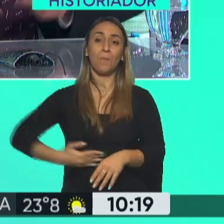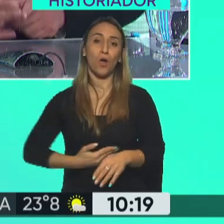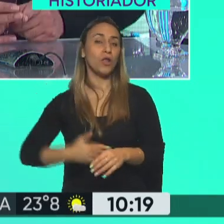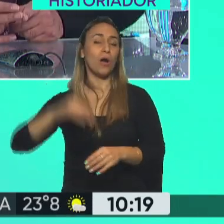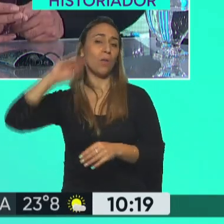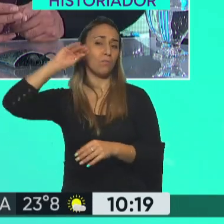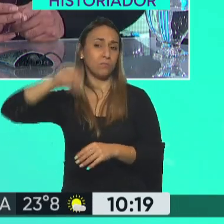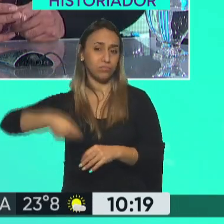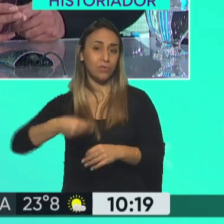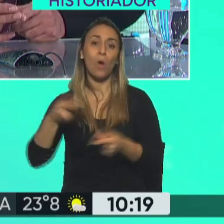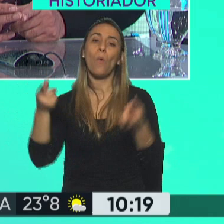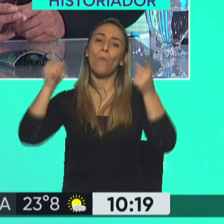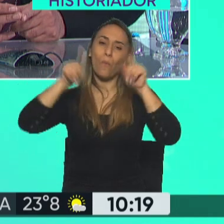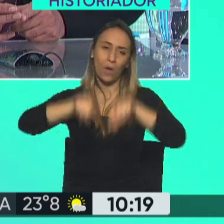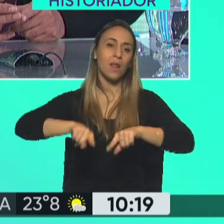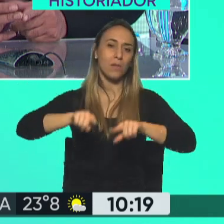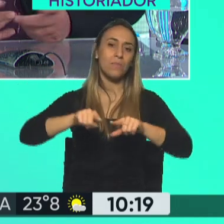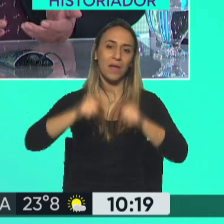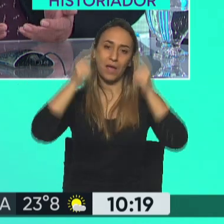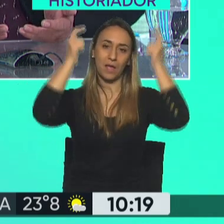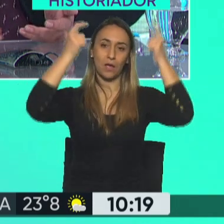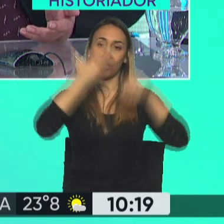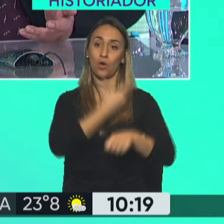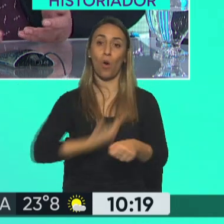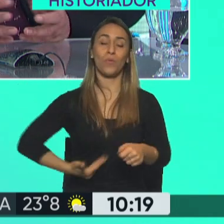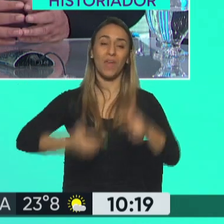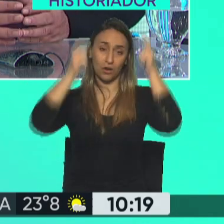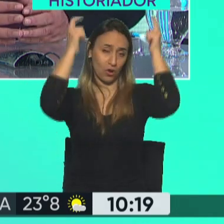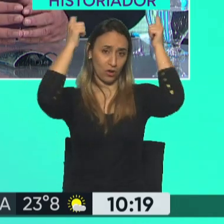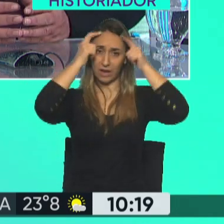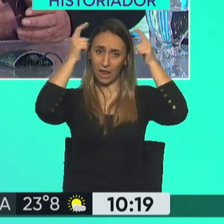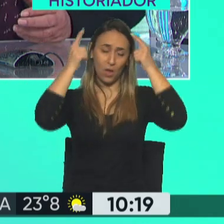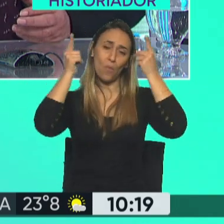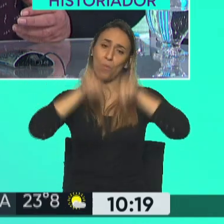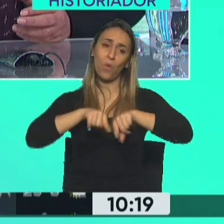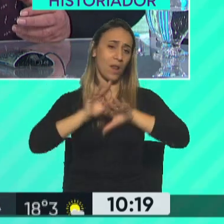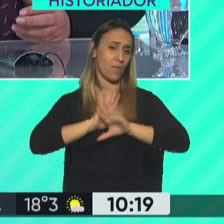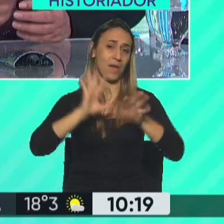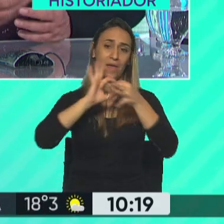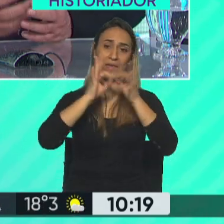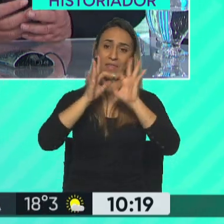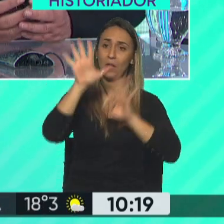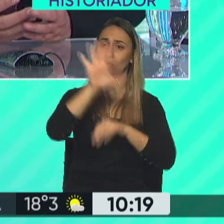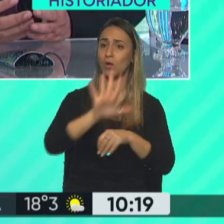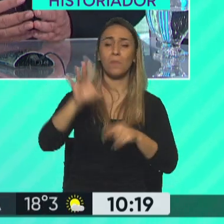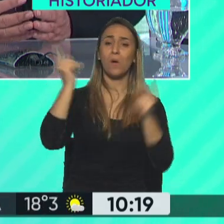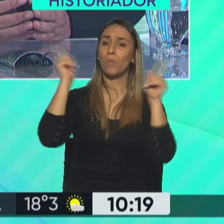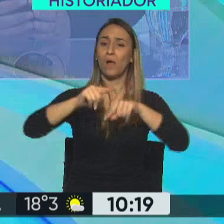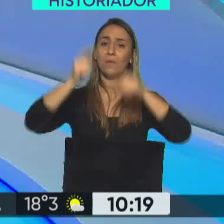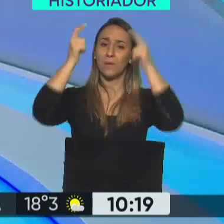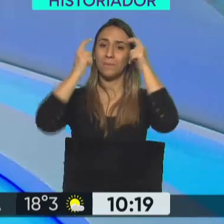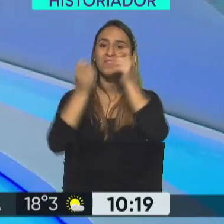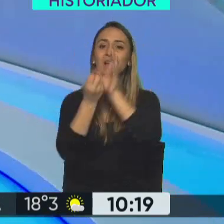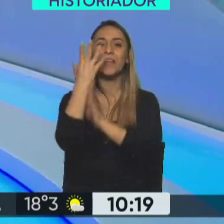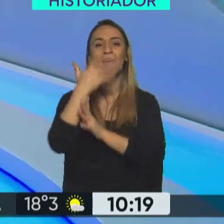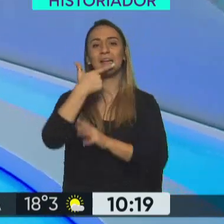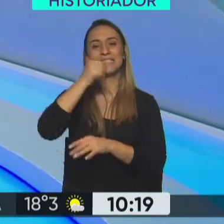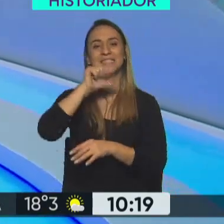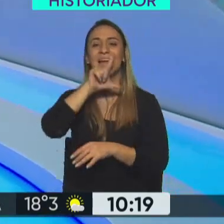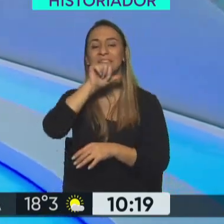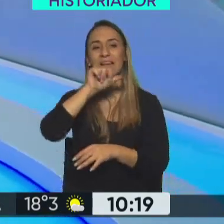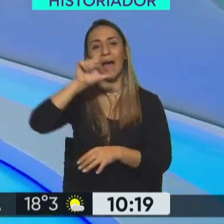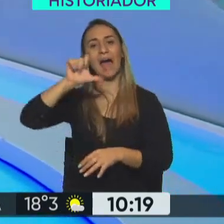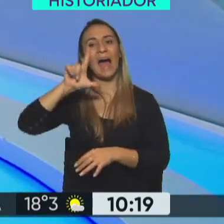del absolutismo a los gobiernos monárquicos europeos más duros, la creación de la Santa Alianza. Por eso cuando llegamos a